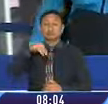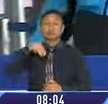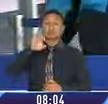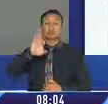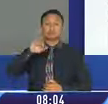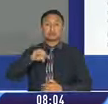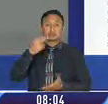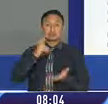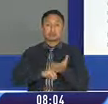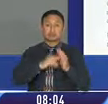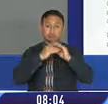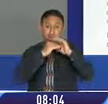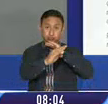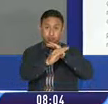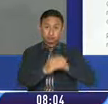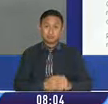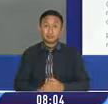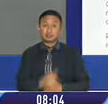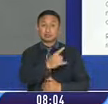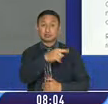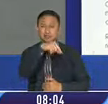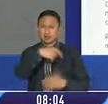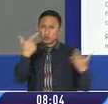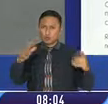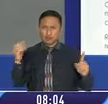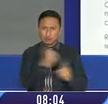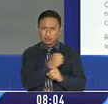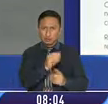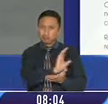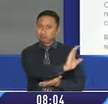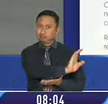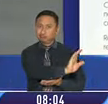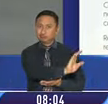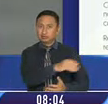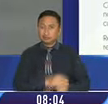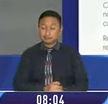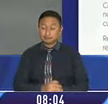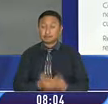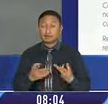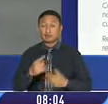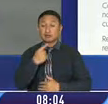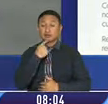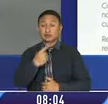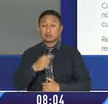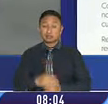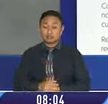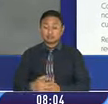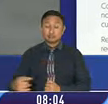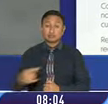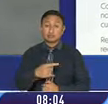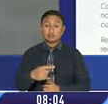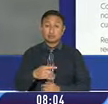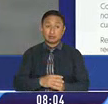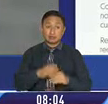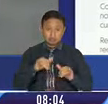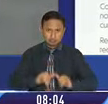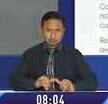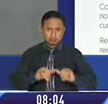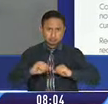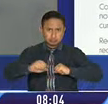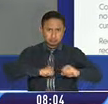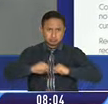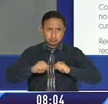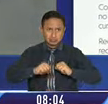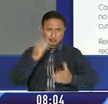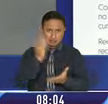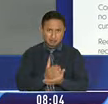de Tránsito emitieron un comunicado rechazando todo tipo de violencia. Además, sostienen que eso no limitará el continuar ejecutando